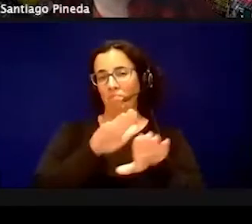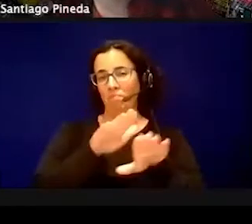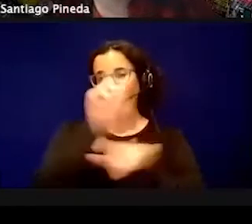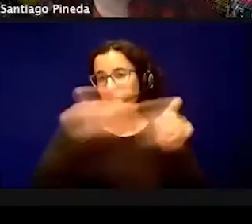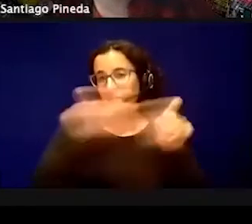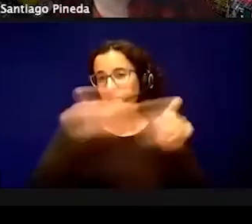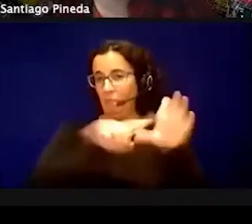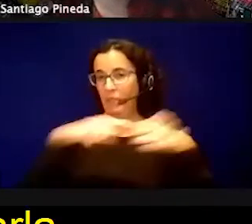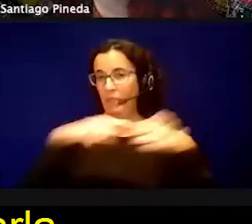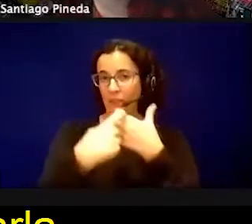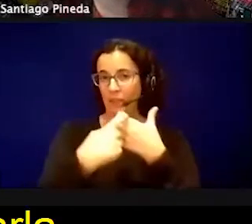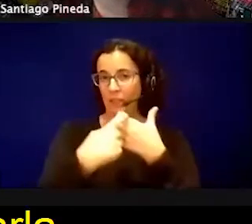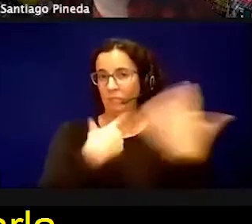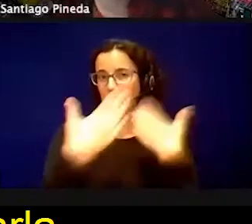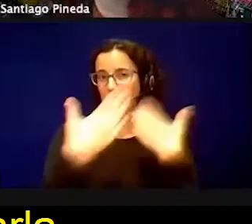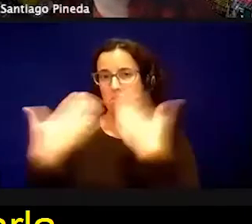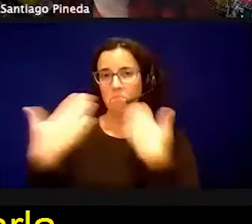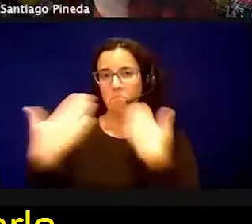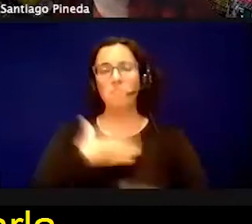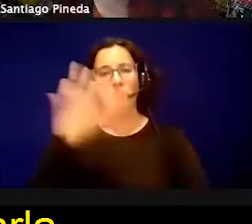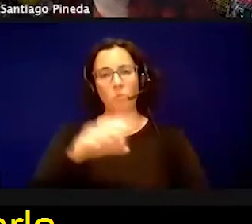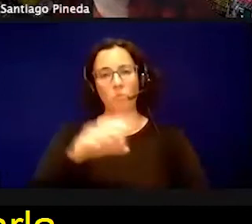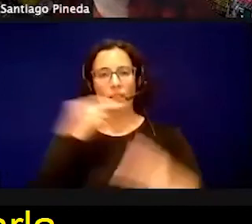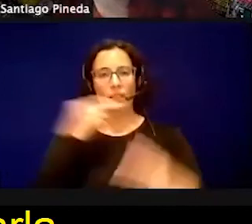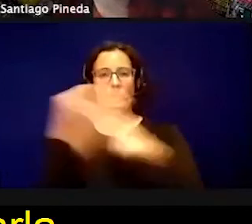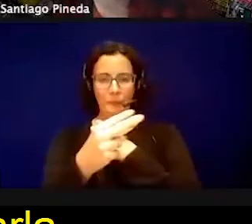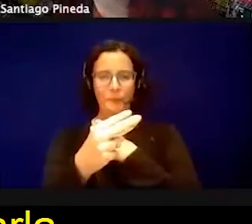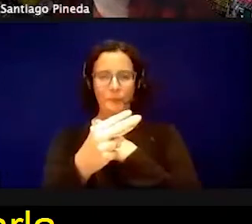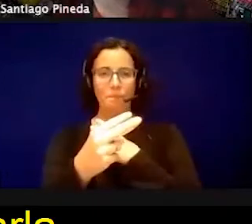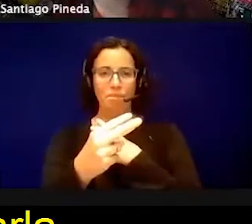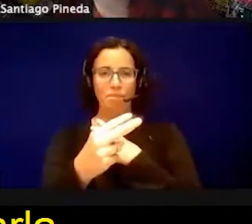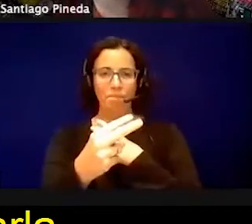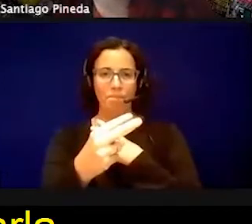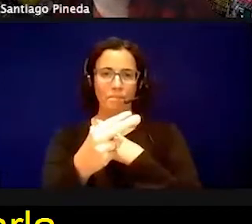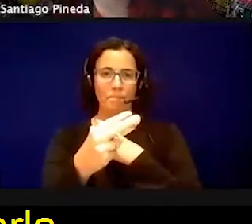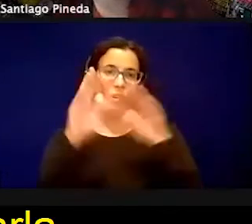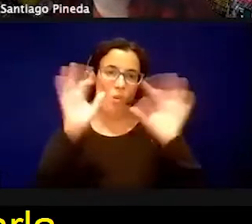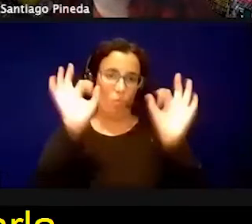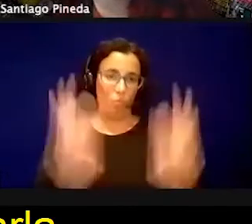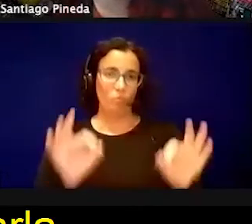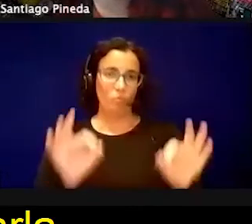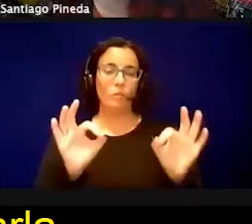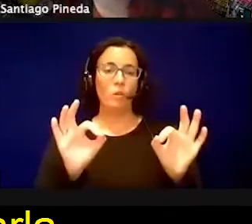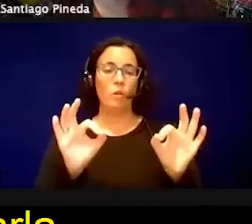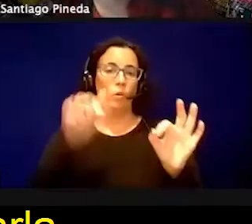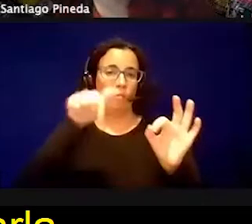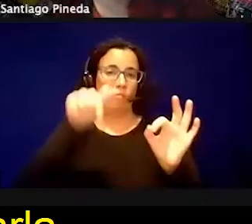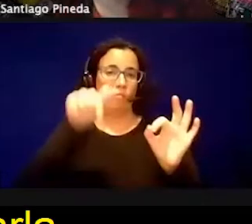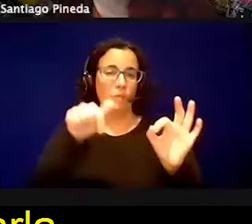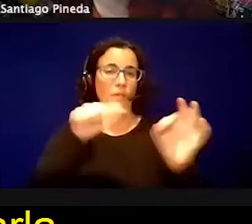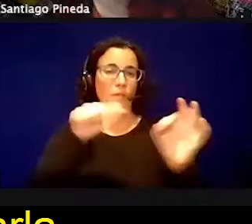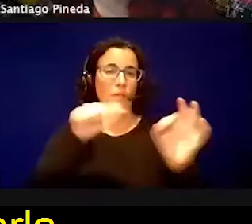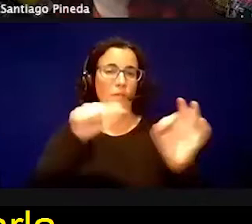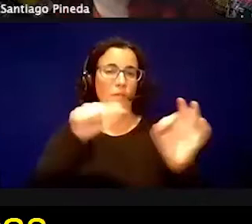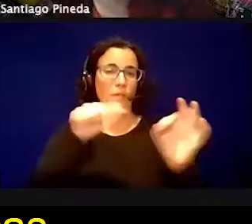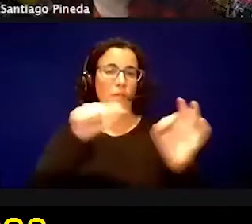participantes en el diálogo y podremos daros respuesta al final de nuestra charla, nuestro diálogo,